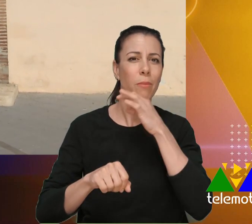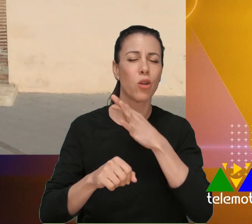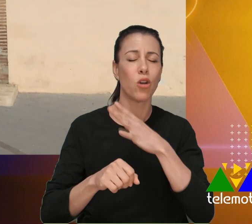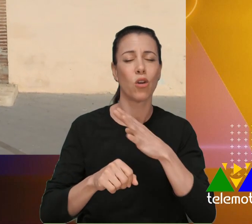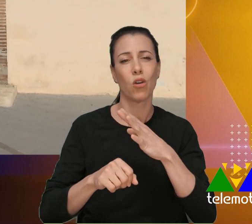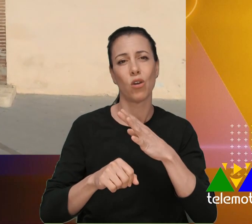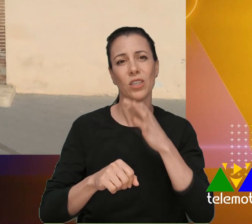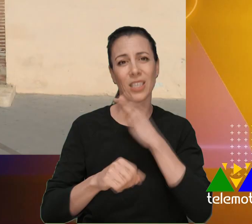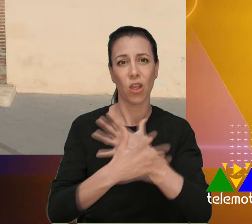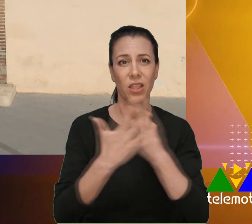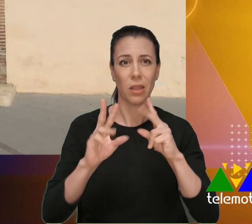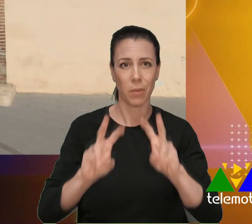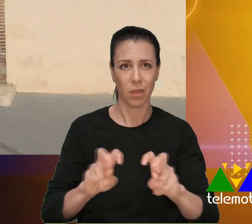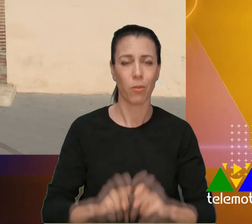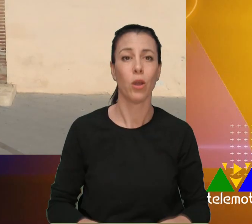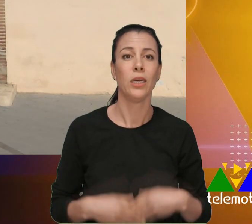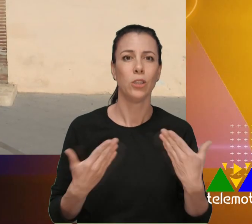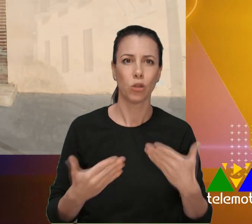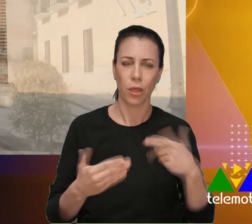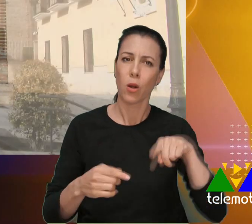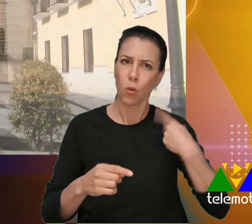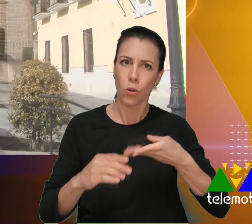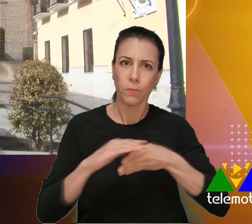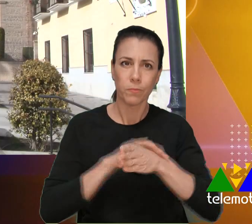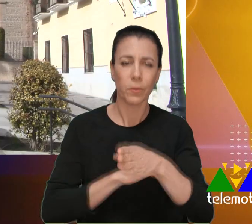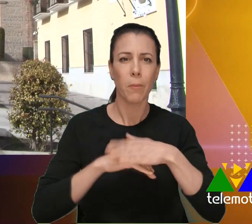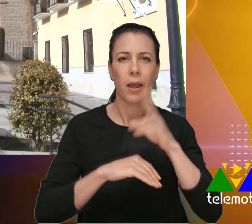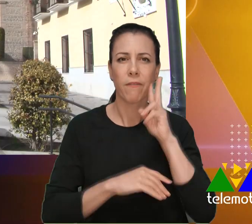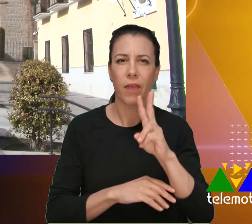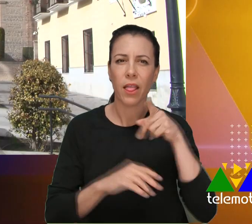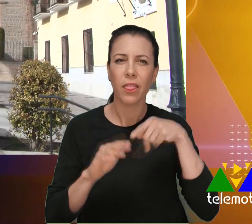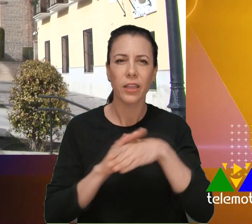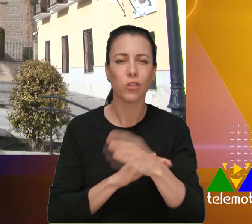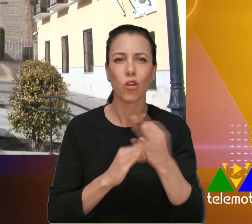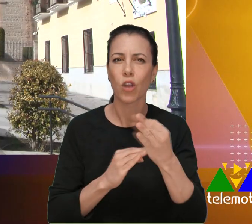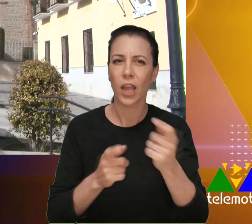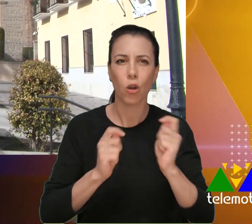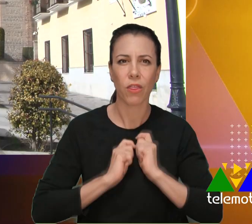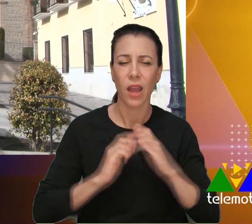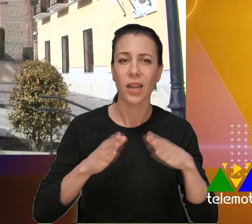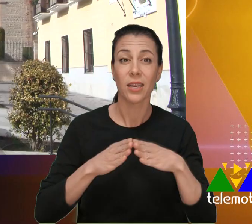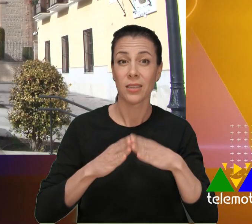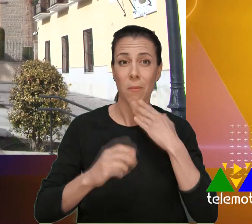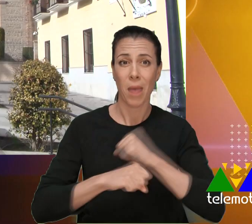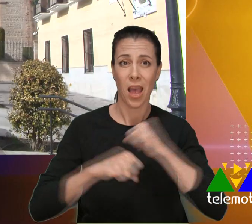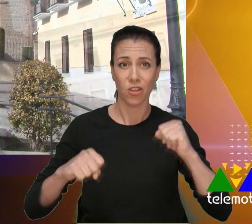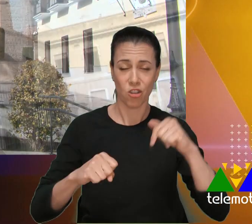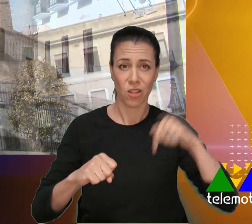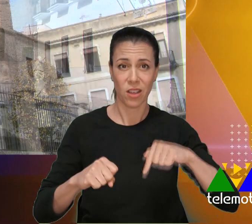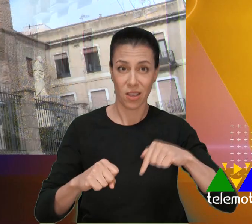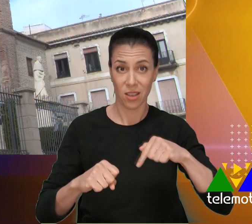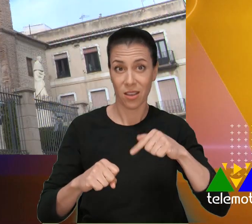16. Bueno, pues en tan solo unos instantes atravesaremos ya la puerta y conoceremos desde dentro todo lo que nos ofrece, ¿no?, la iglesia mayor de nuestro